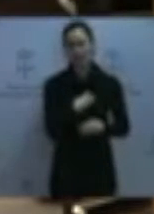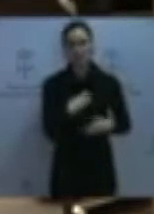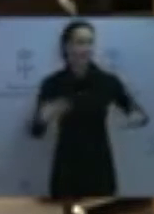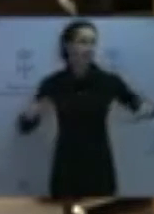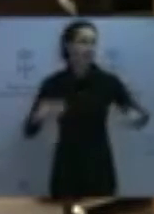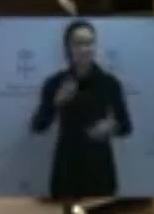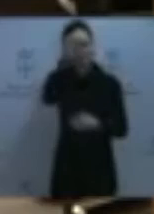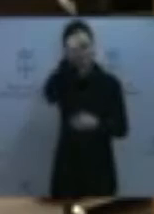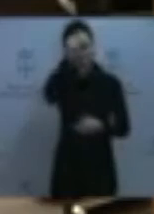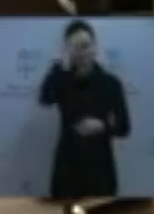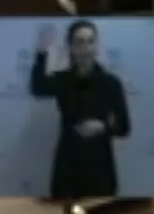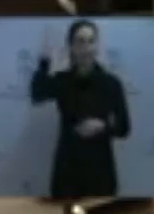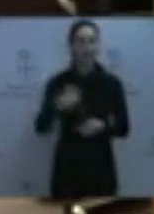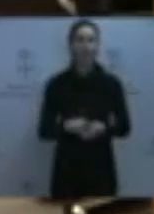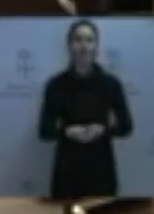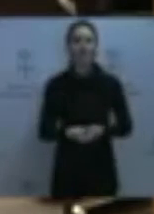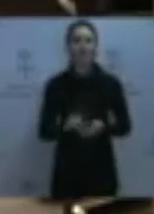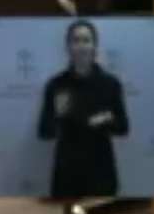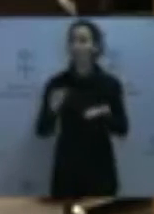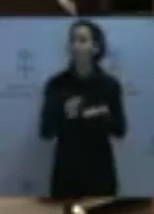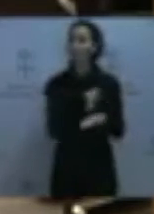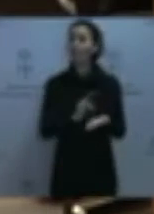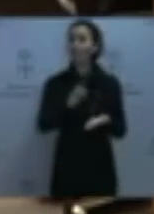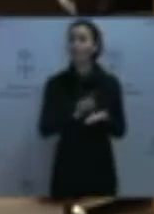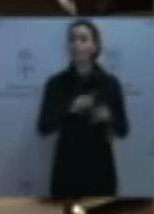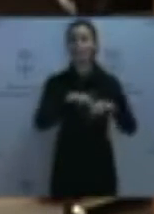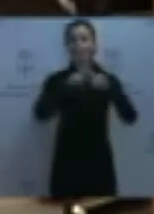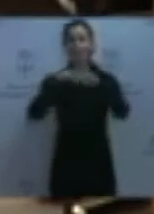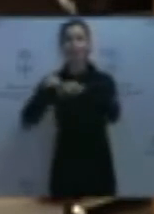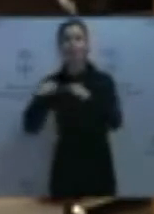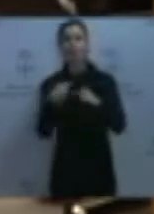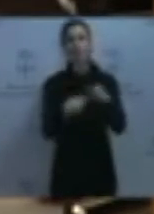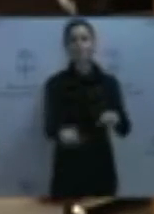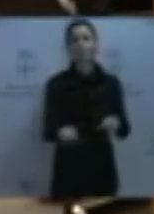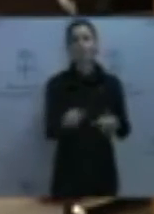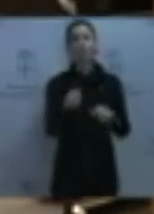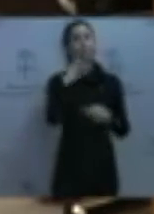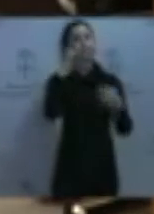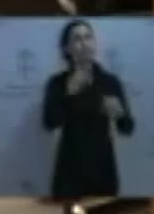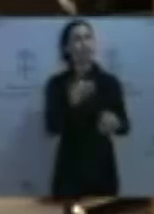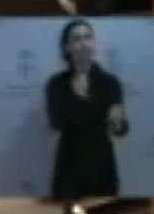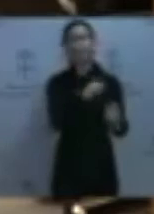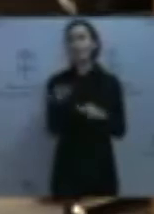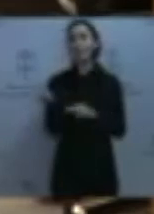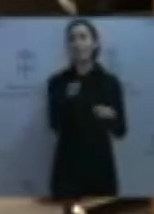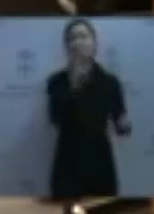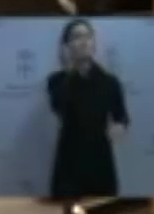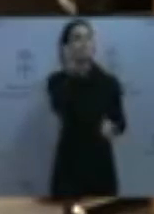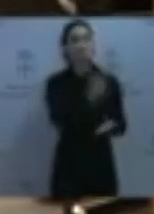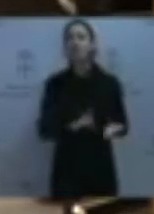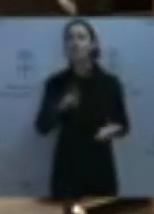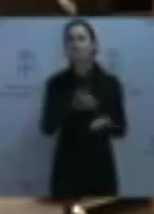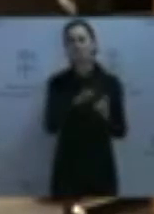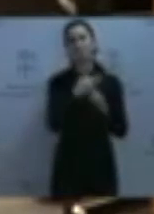Imagínese lo que pasa cuando el contrato se revisa a diario, que es lo que realmente encontramos que viven las mujeres en